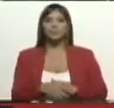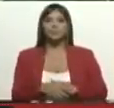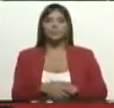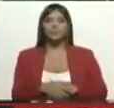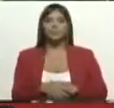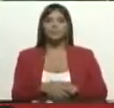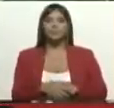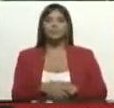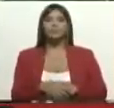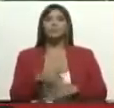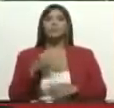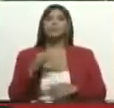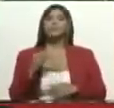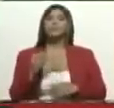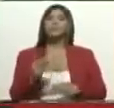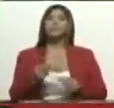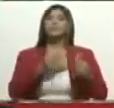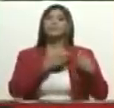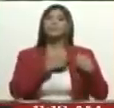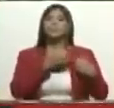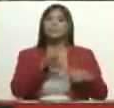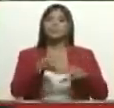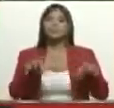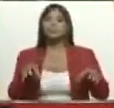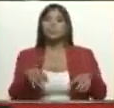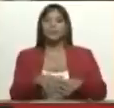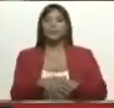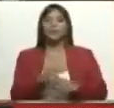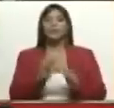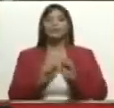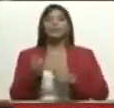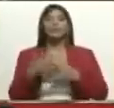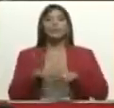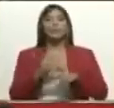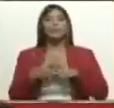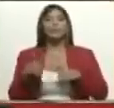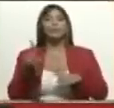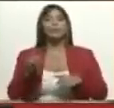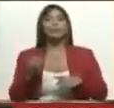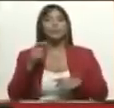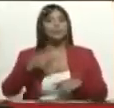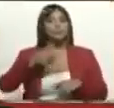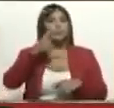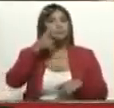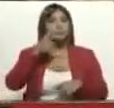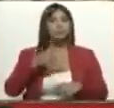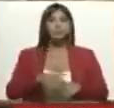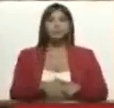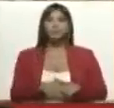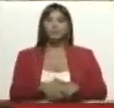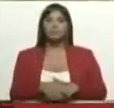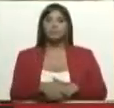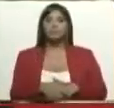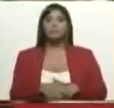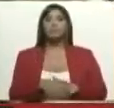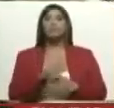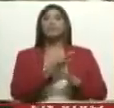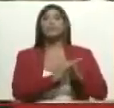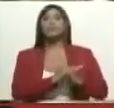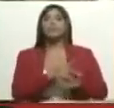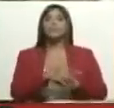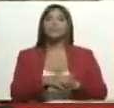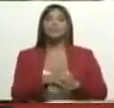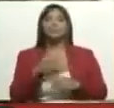que recaen sobre los comandantes de zonas operativas de defensa integral, pero que están supervisados y validados por